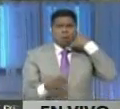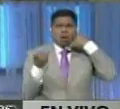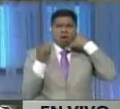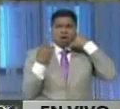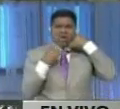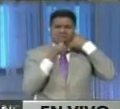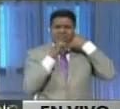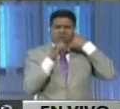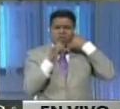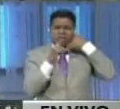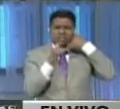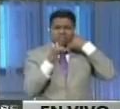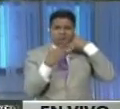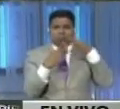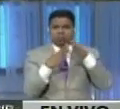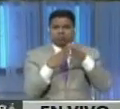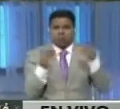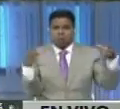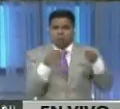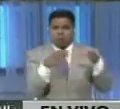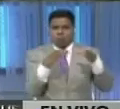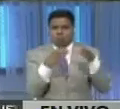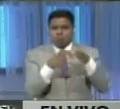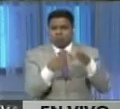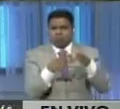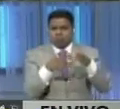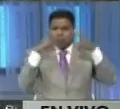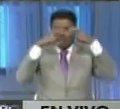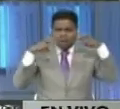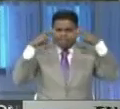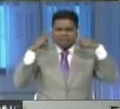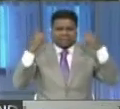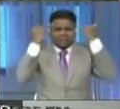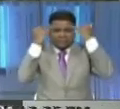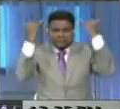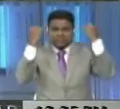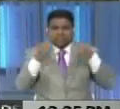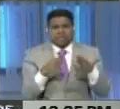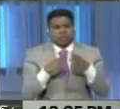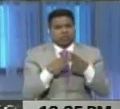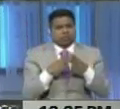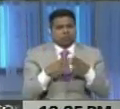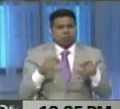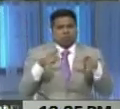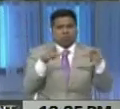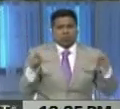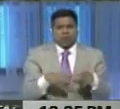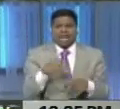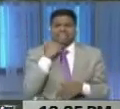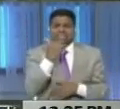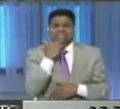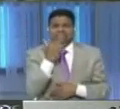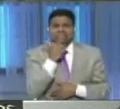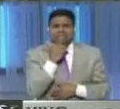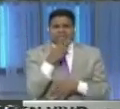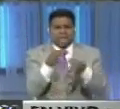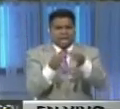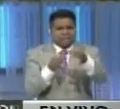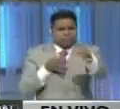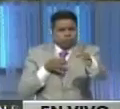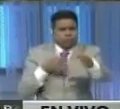nuestro servicio de inteligencia donde se informaba de unas coordenadas acá muy cerca a escasos kilómetros de la